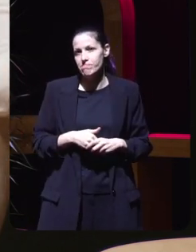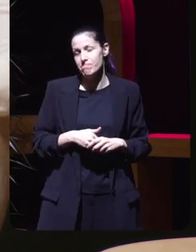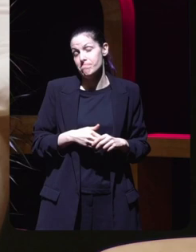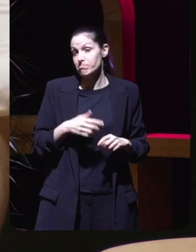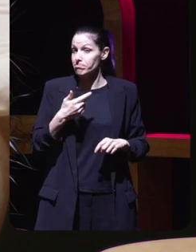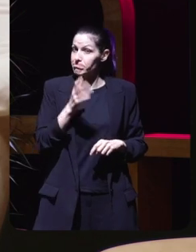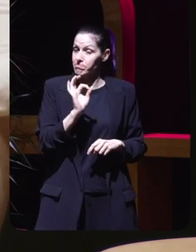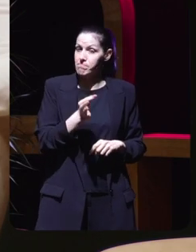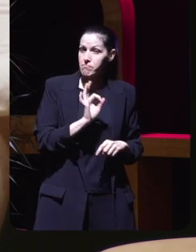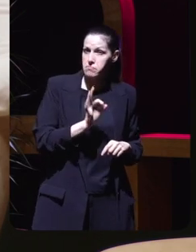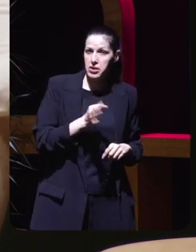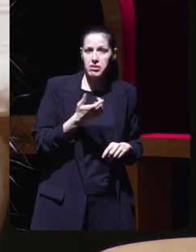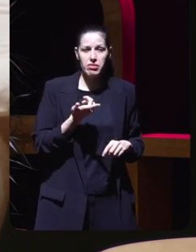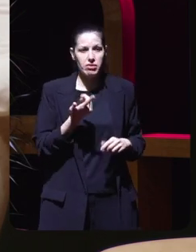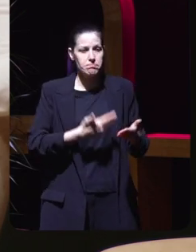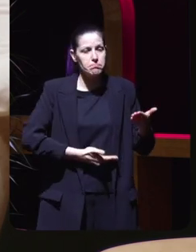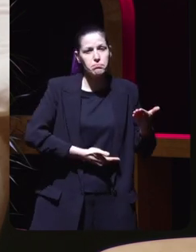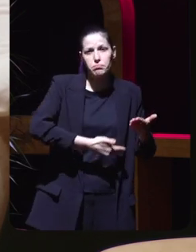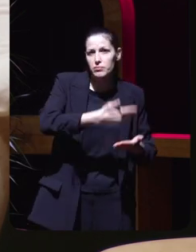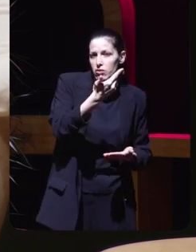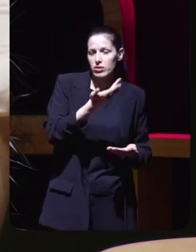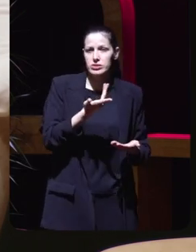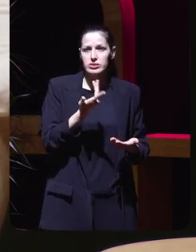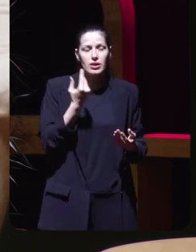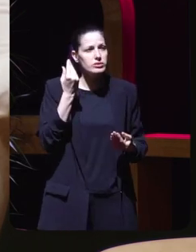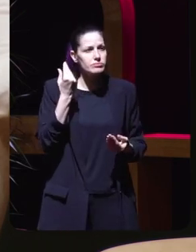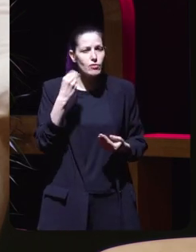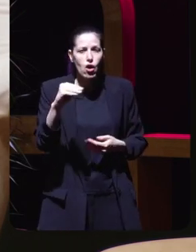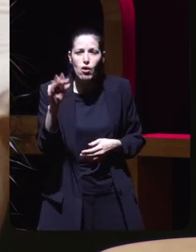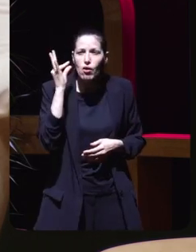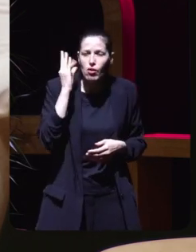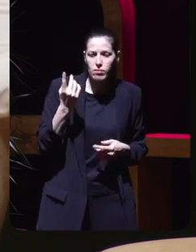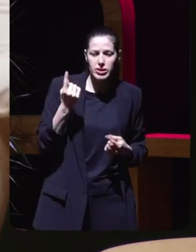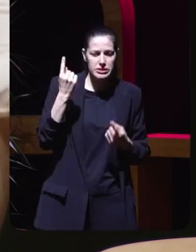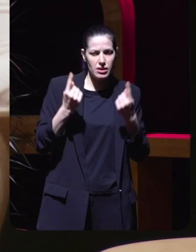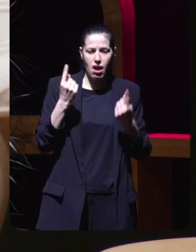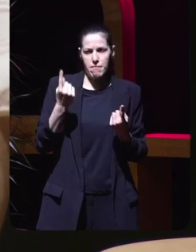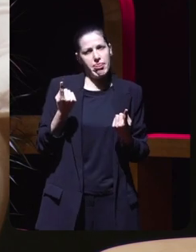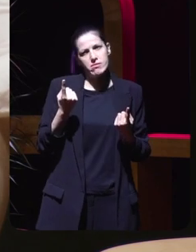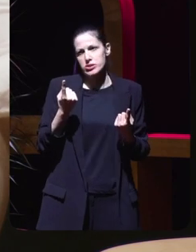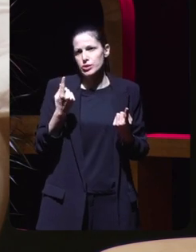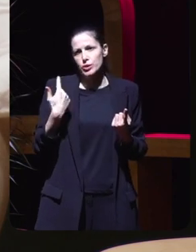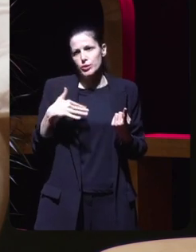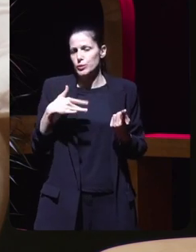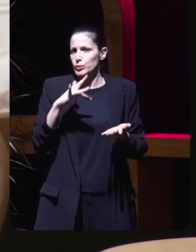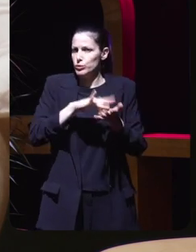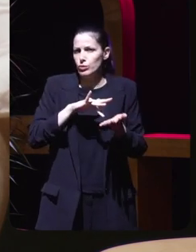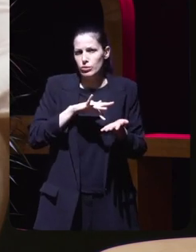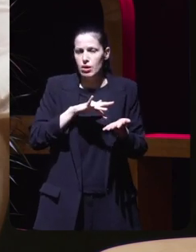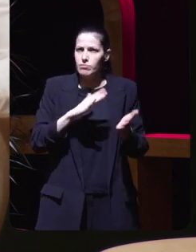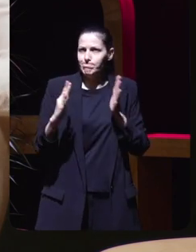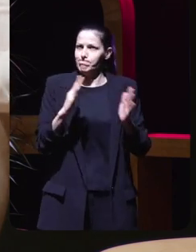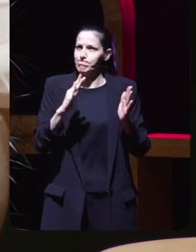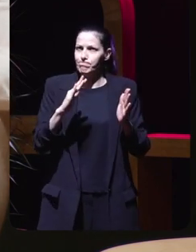es verdad en Aunque que los analistas que somos más nuevas competense a veces auténticas barbaridades y hay que decirlo no eso así